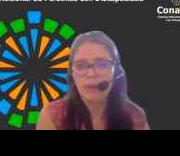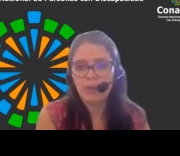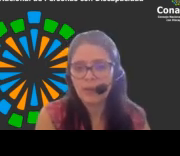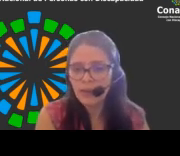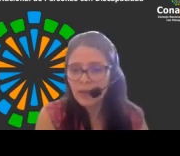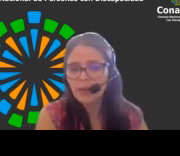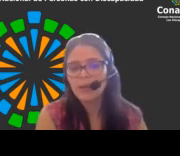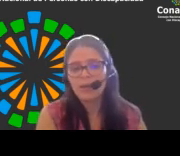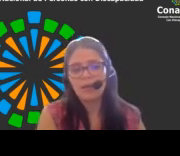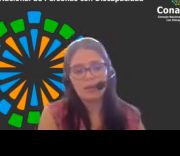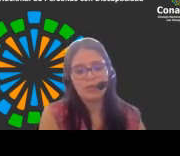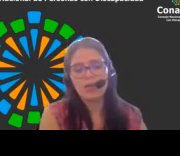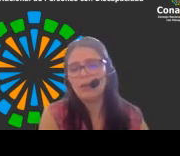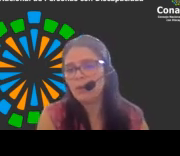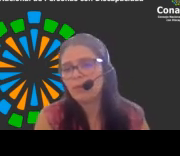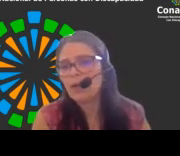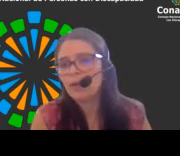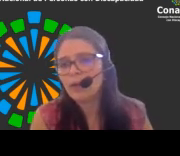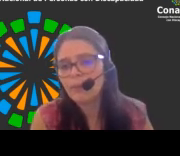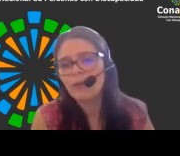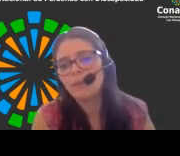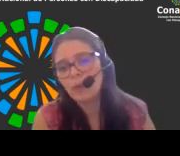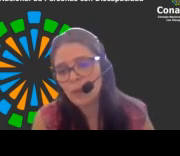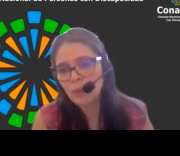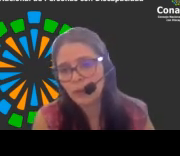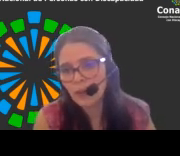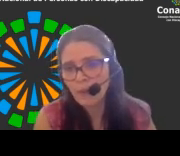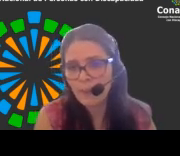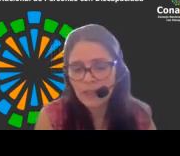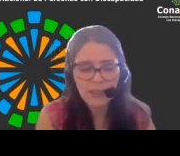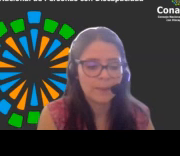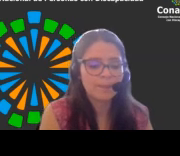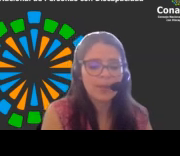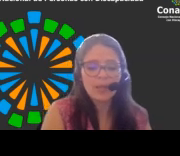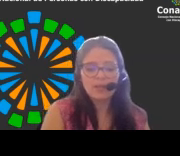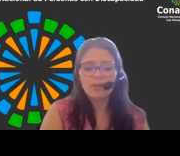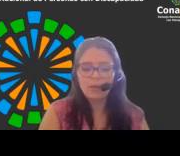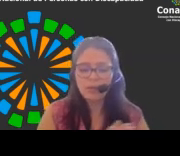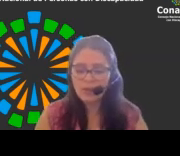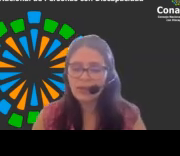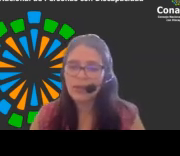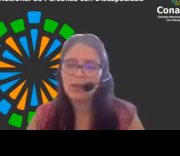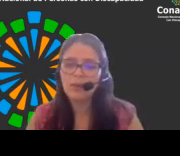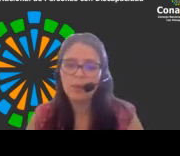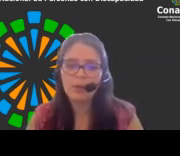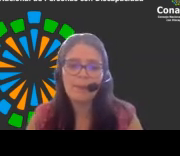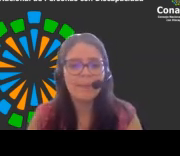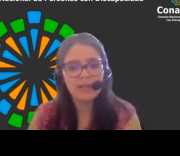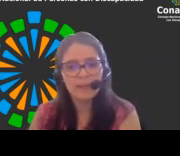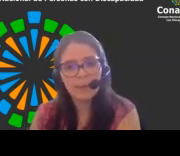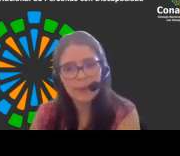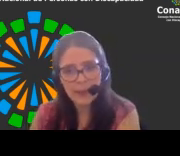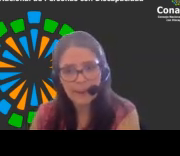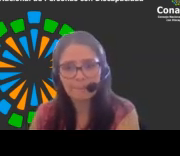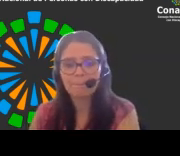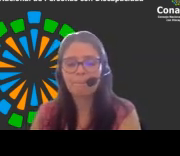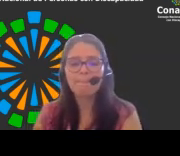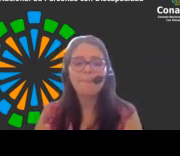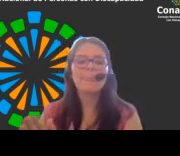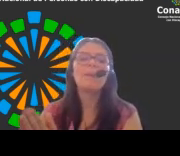de trabajo puede orientar incluso aquí mismo en el conapis pero con otra compañera si son de una entidad o una empresa